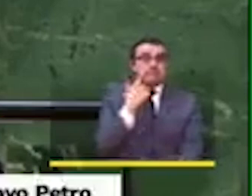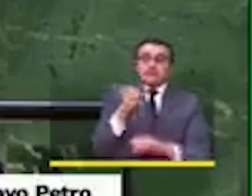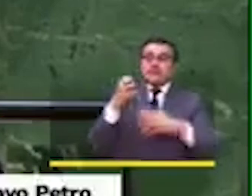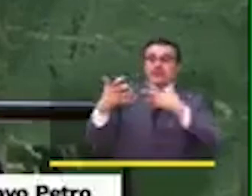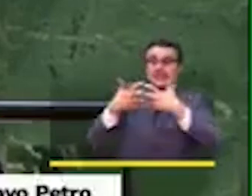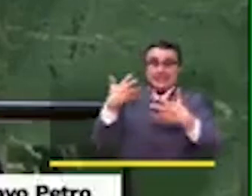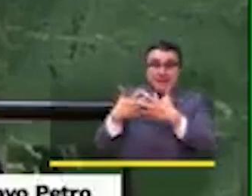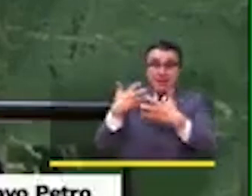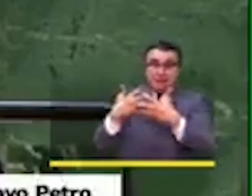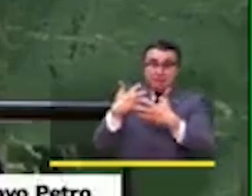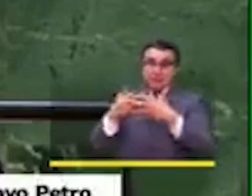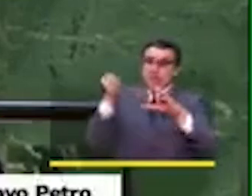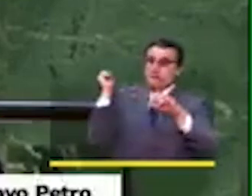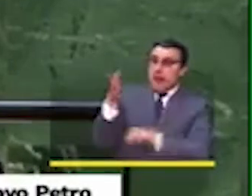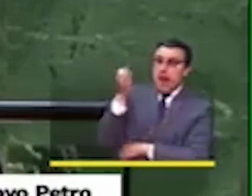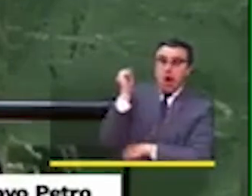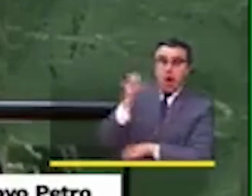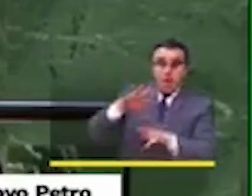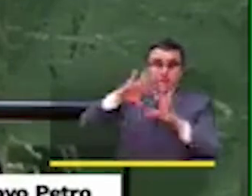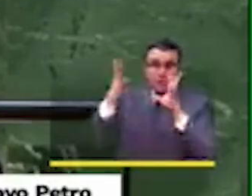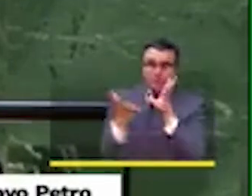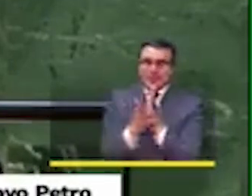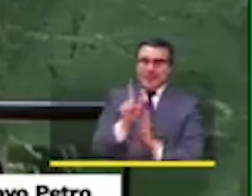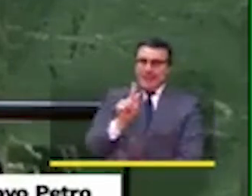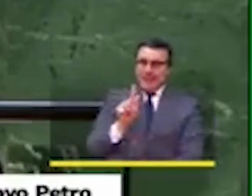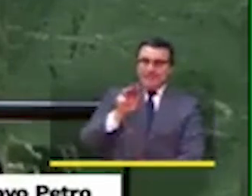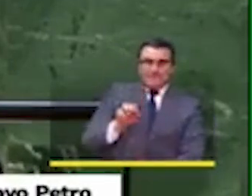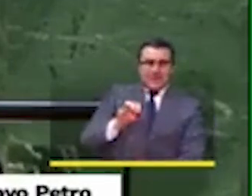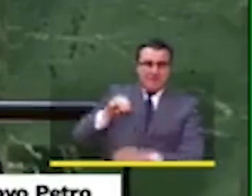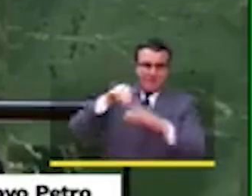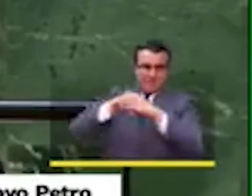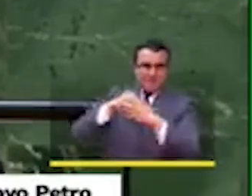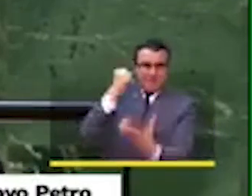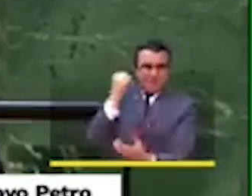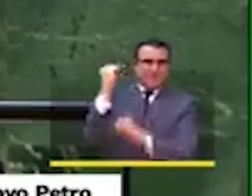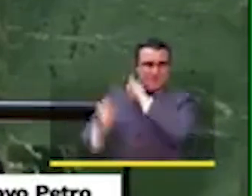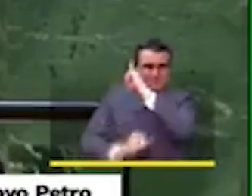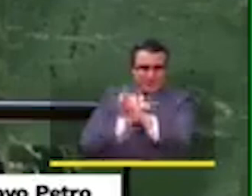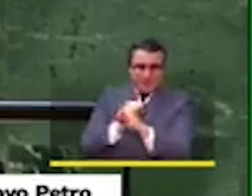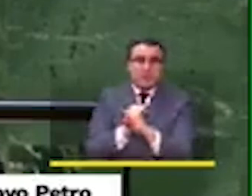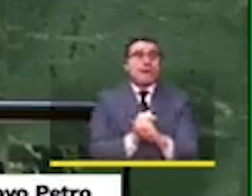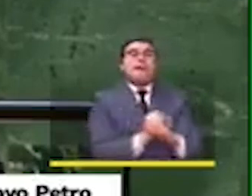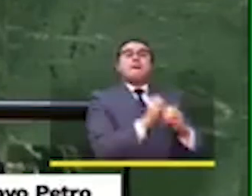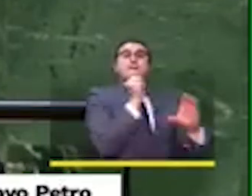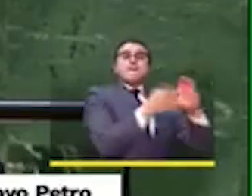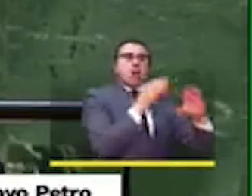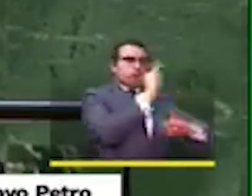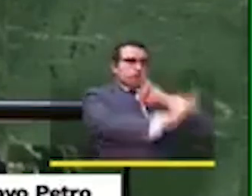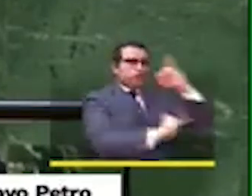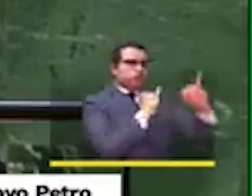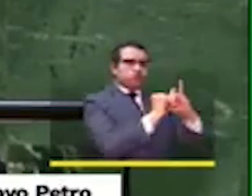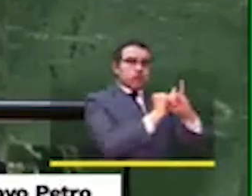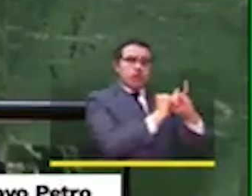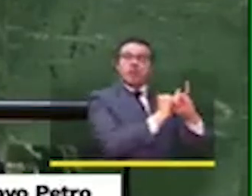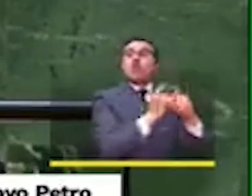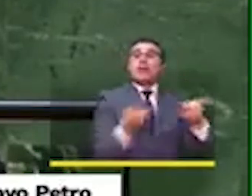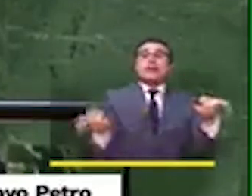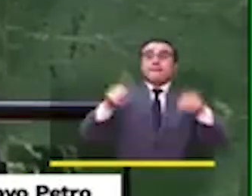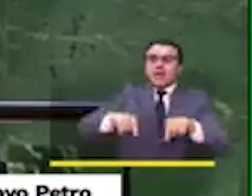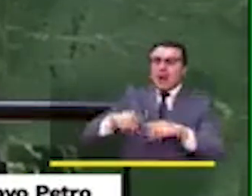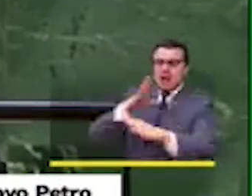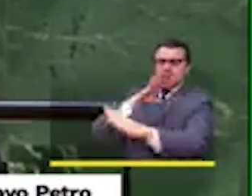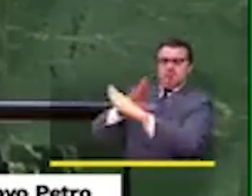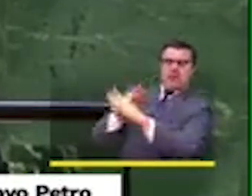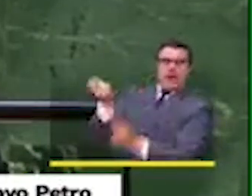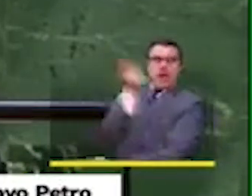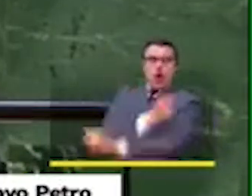financiero mundial, el FMI, la banca multilateral, acabar los bloqueos económicos y